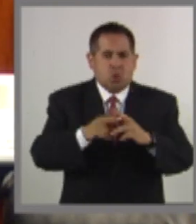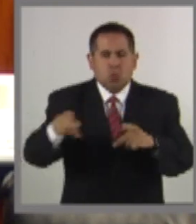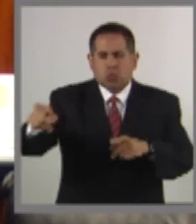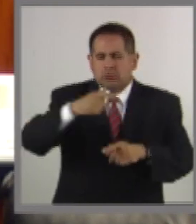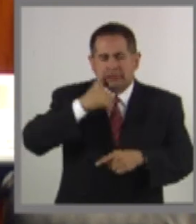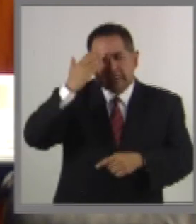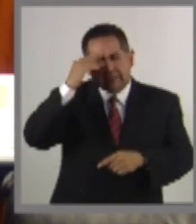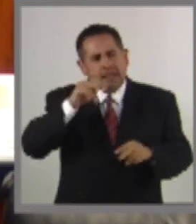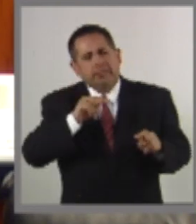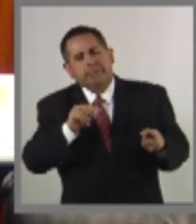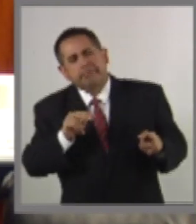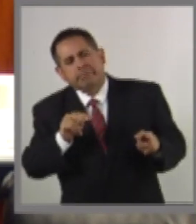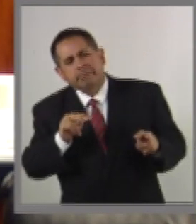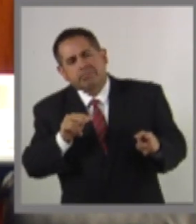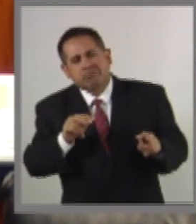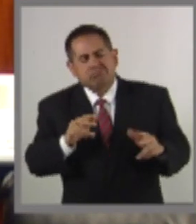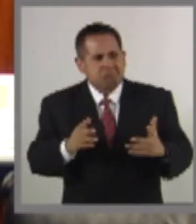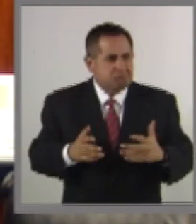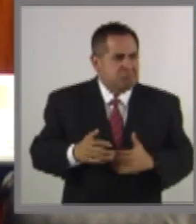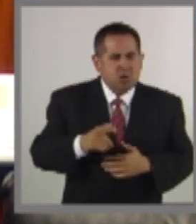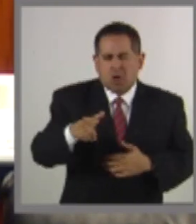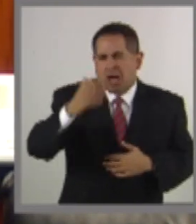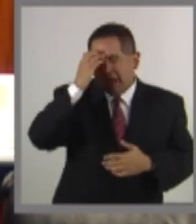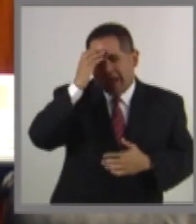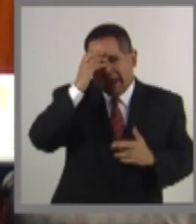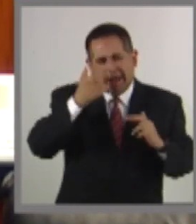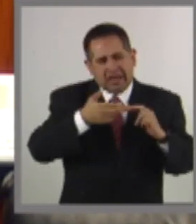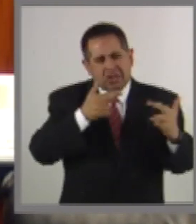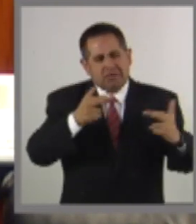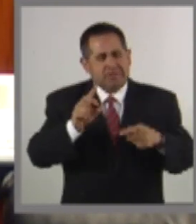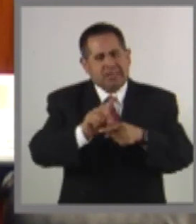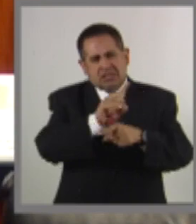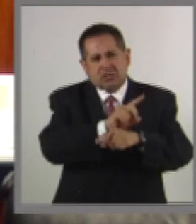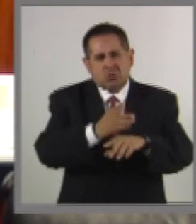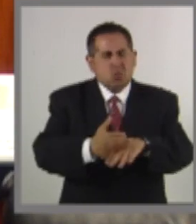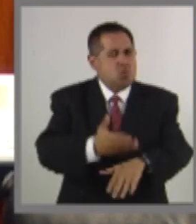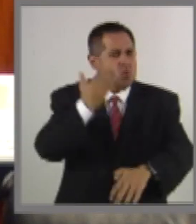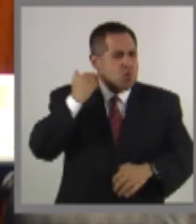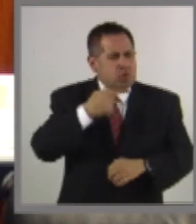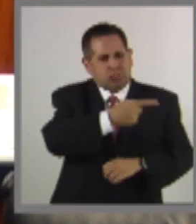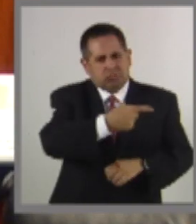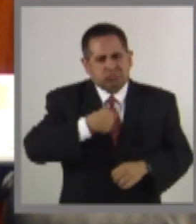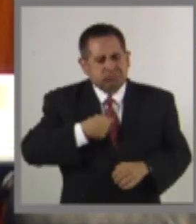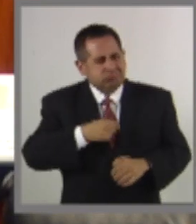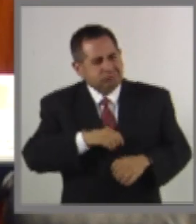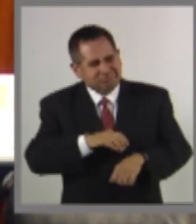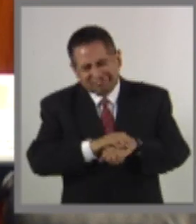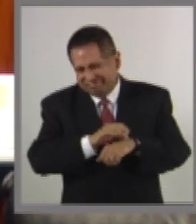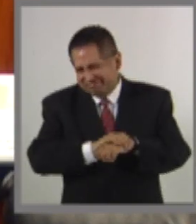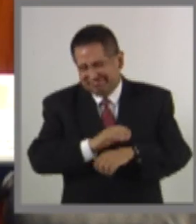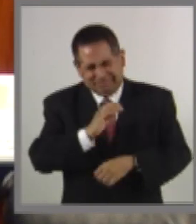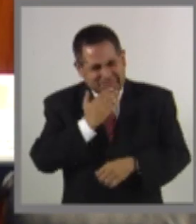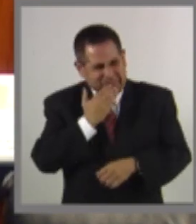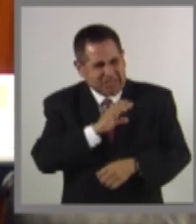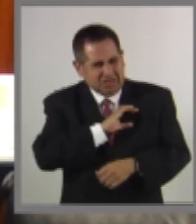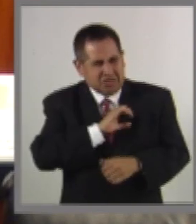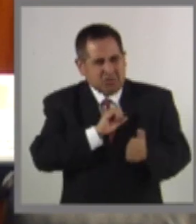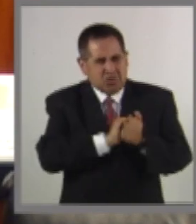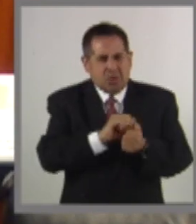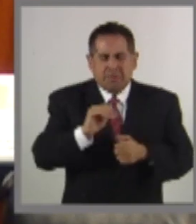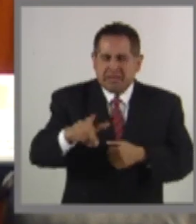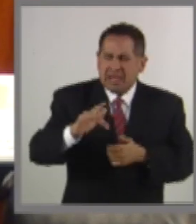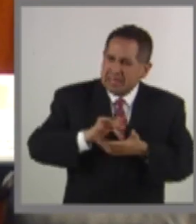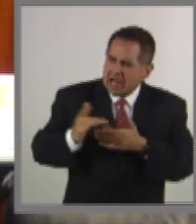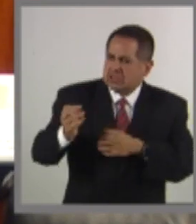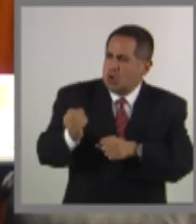advierten, una relación que conocen desde hace tiempo, muy estrecha que tenemos con Miguel. Gracias por darnos